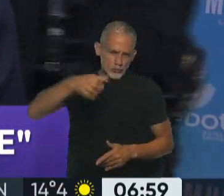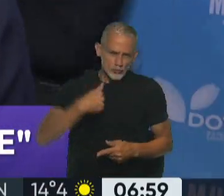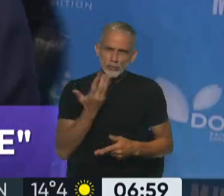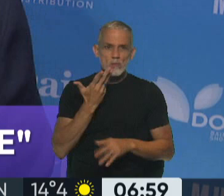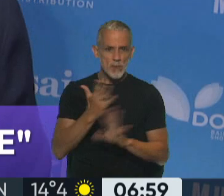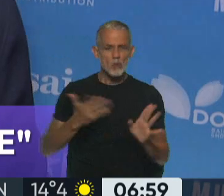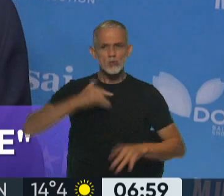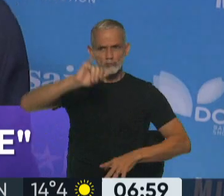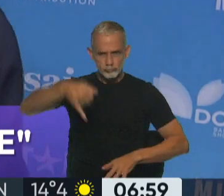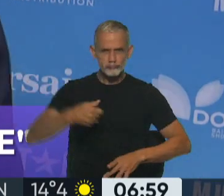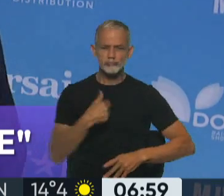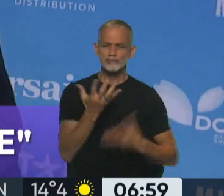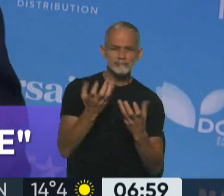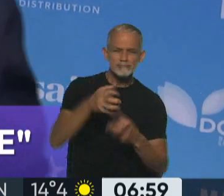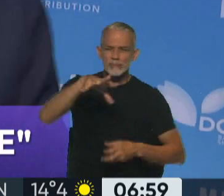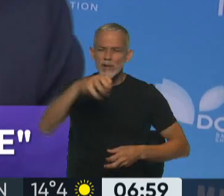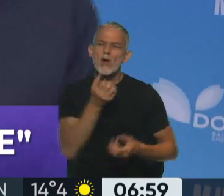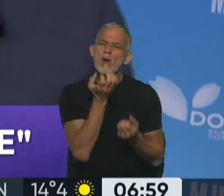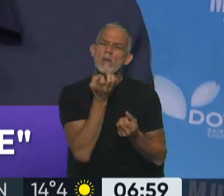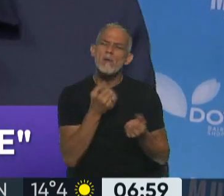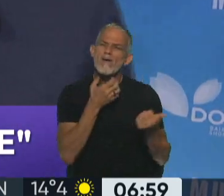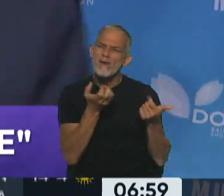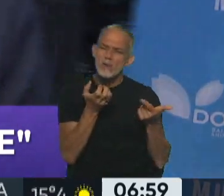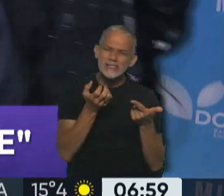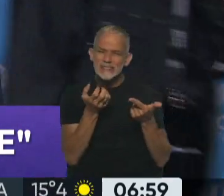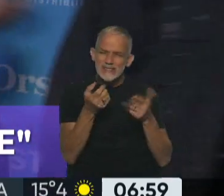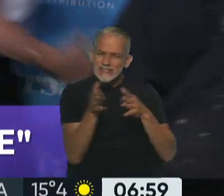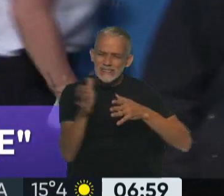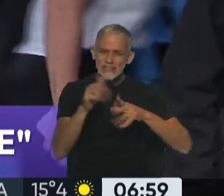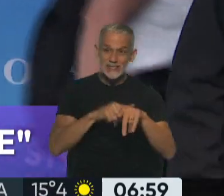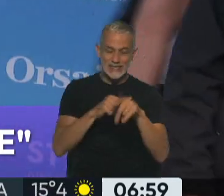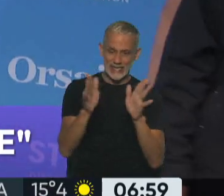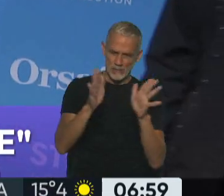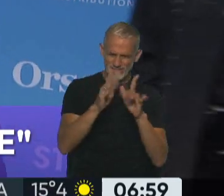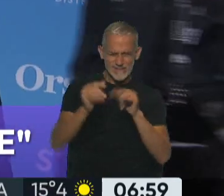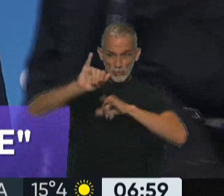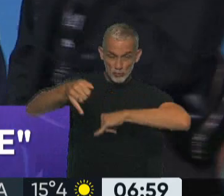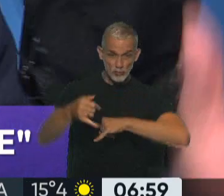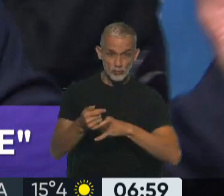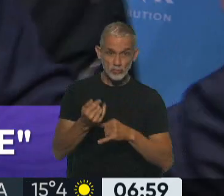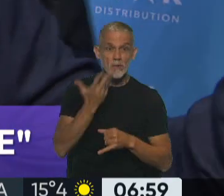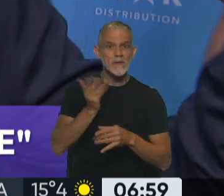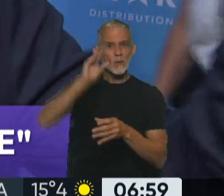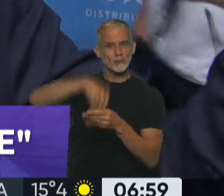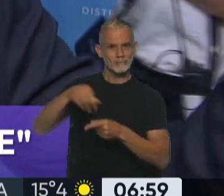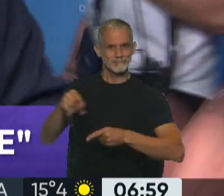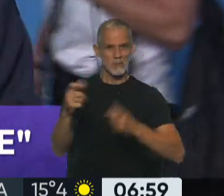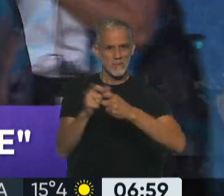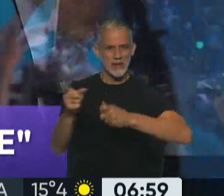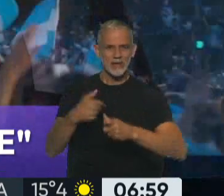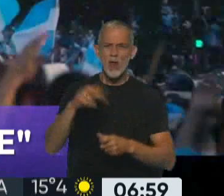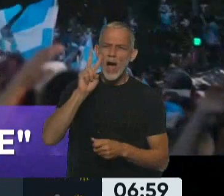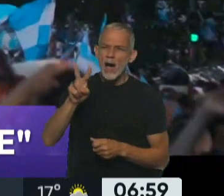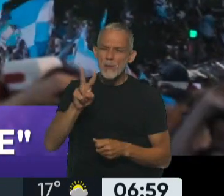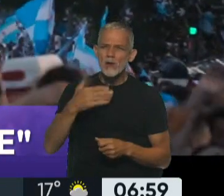bueno, estoy grabando, me costaba encontrar el hueco, pero lo pude hacer y me encantó participar y ahora verla